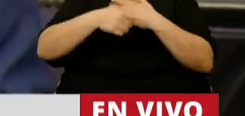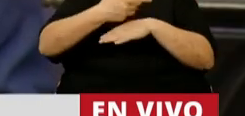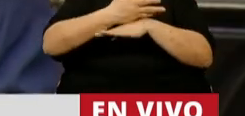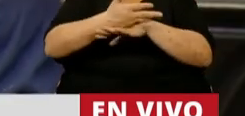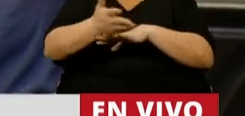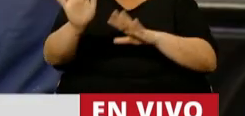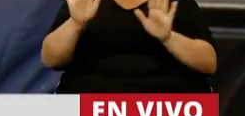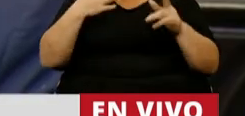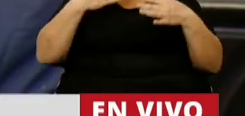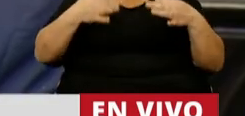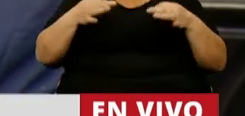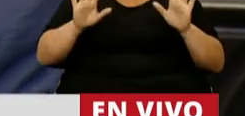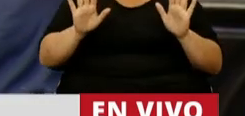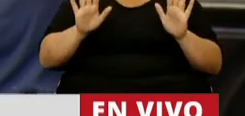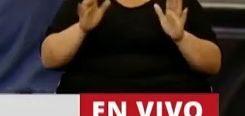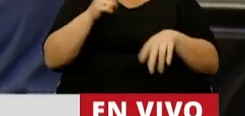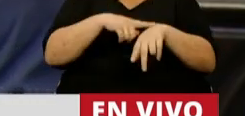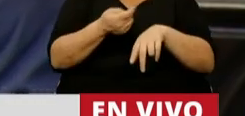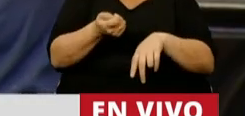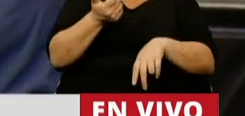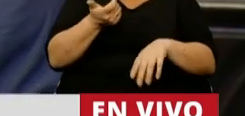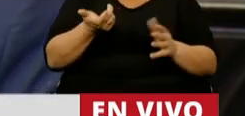tiempo la verdad que es escaso.